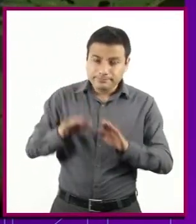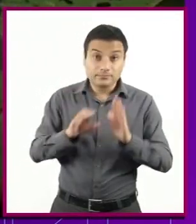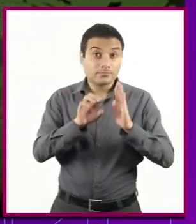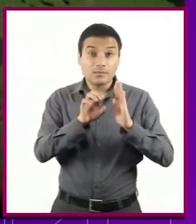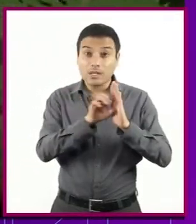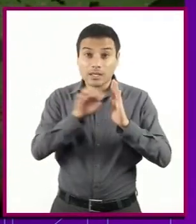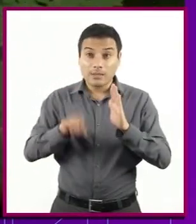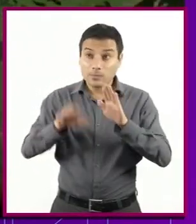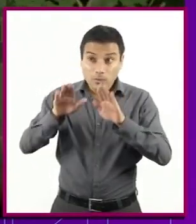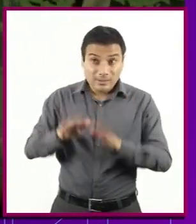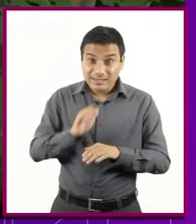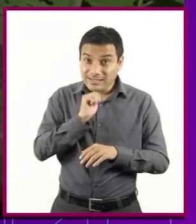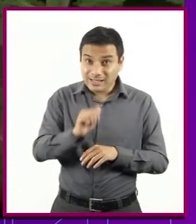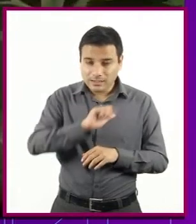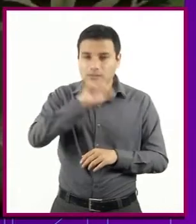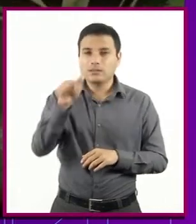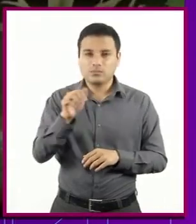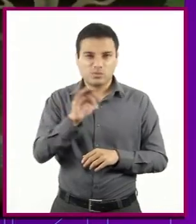inundaciones y tempestades.